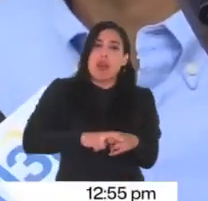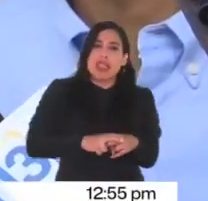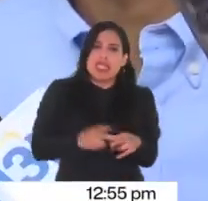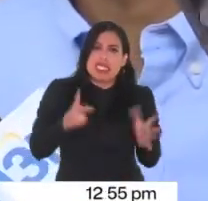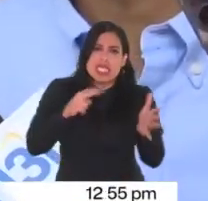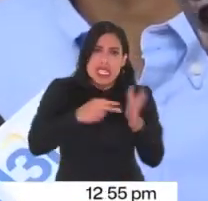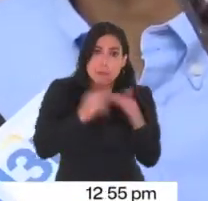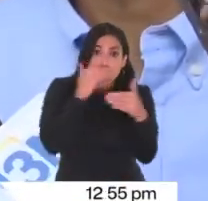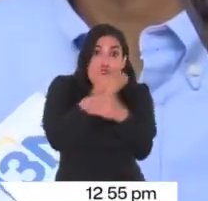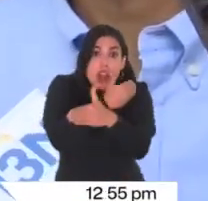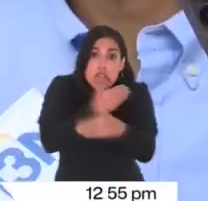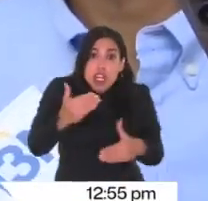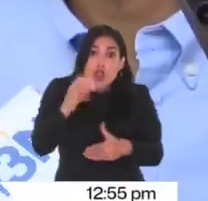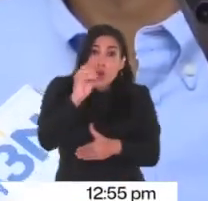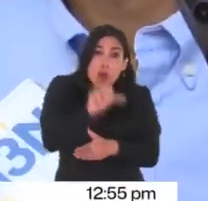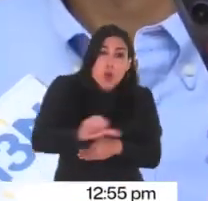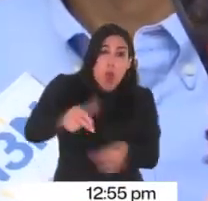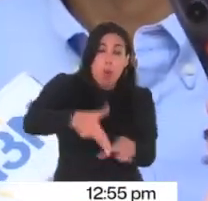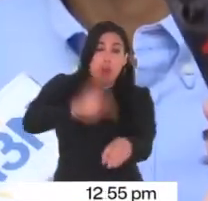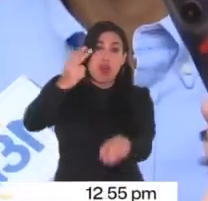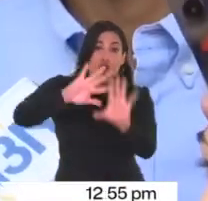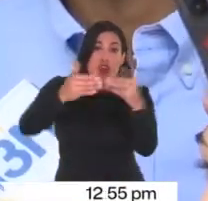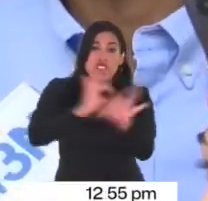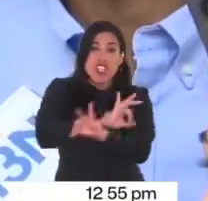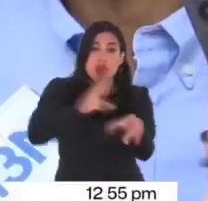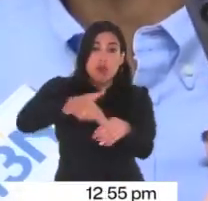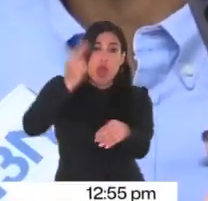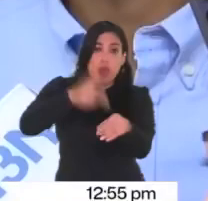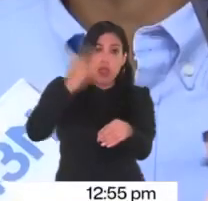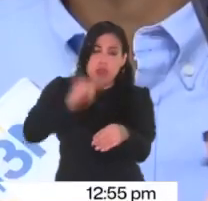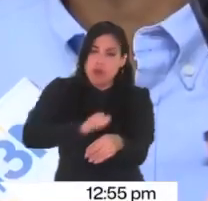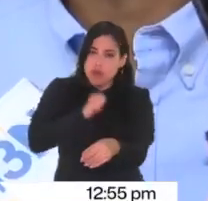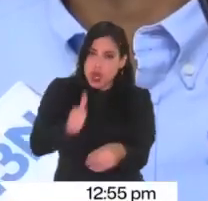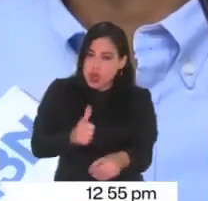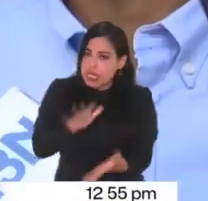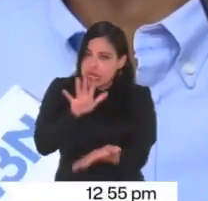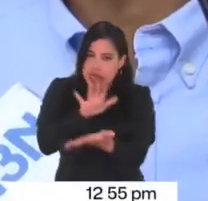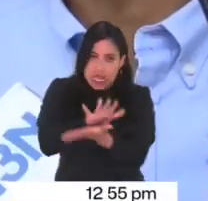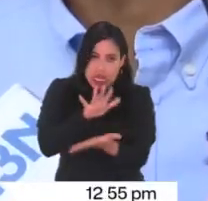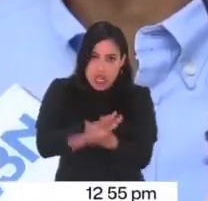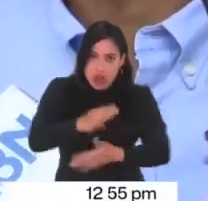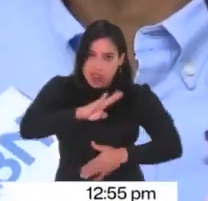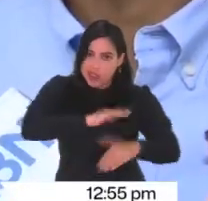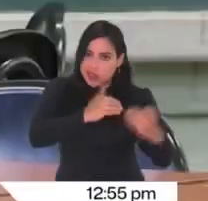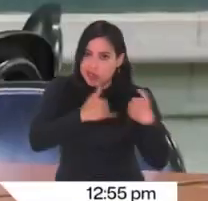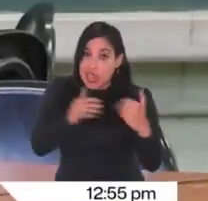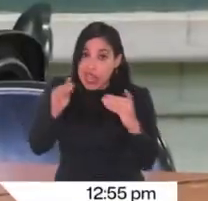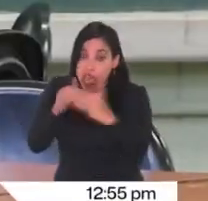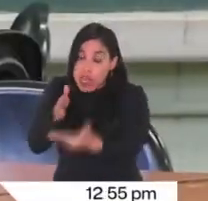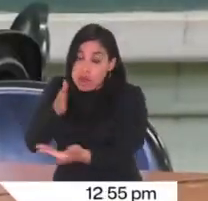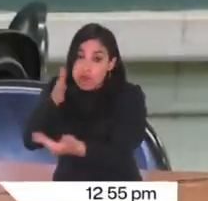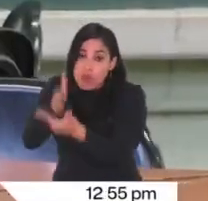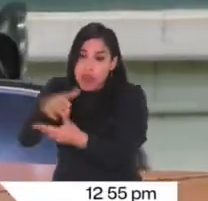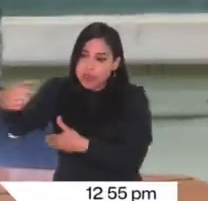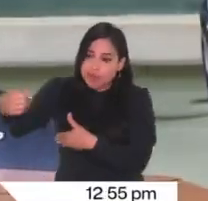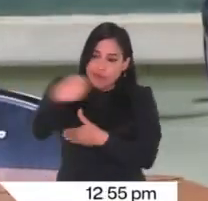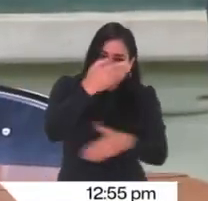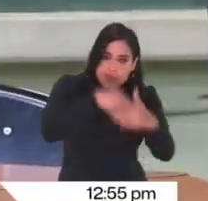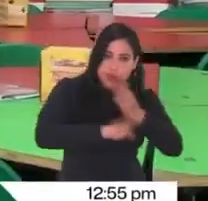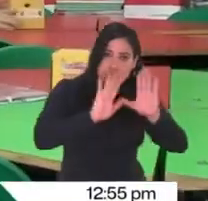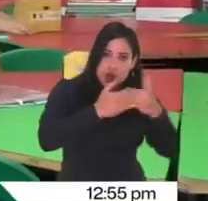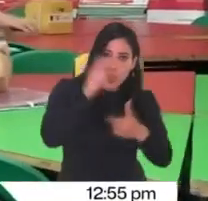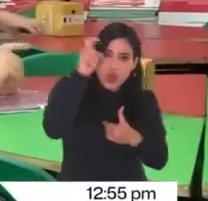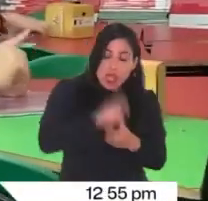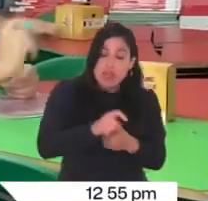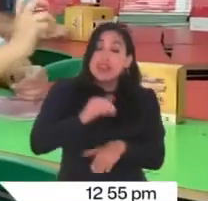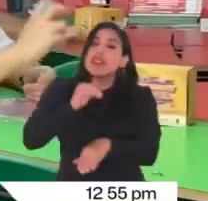miles de niños y niñas que salieron del sistema escolar. Vamos a ir casa a casa a buscarlos. La invitación es que los padres